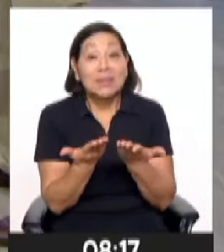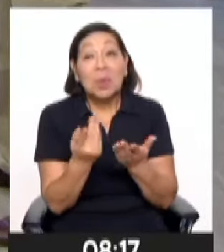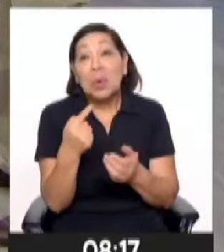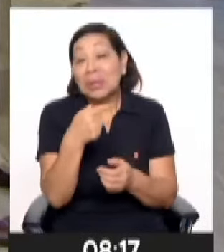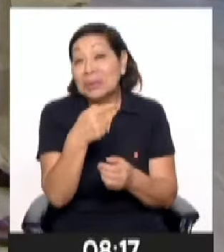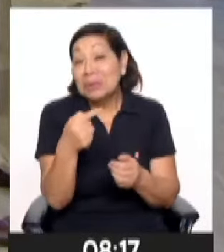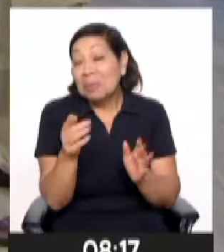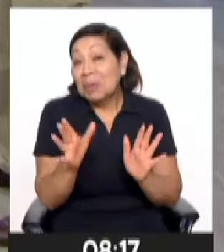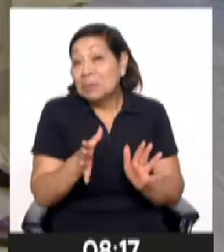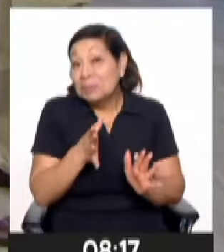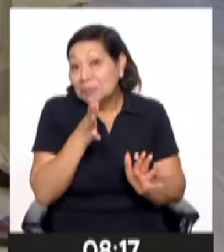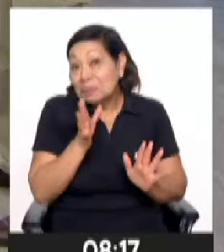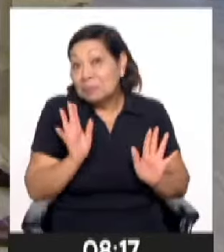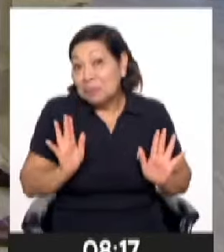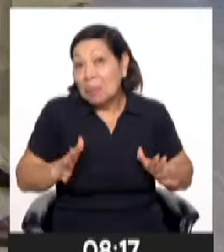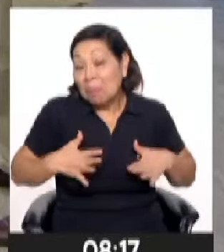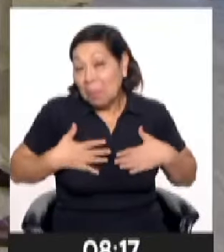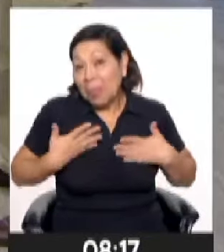de semanas,